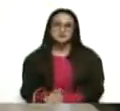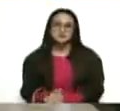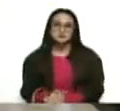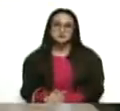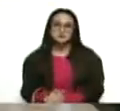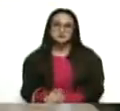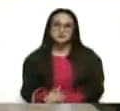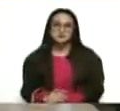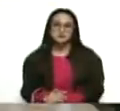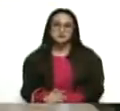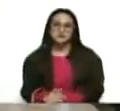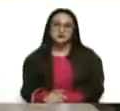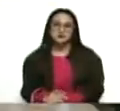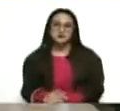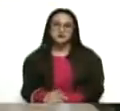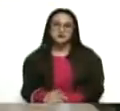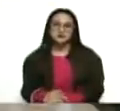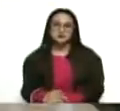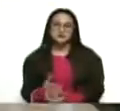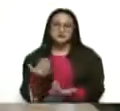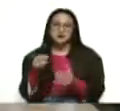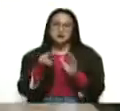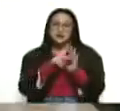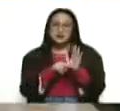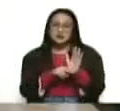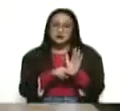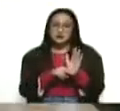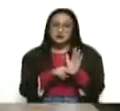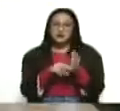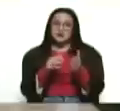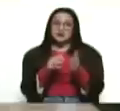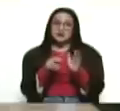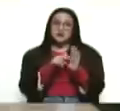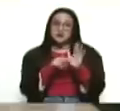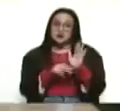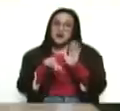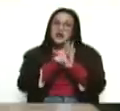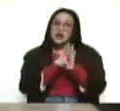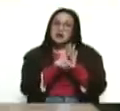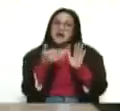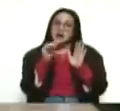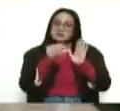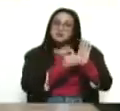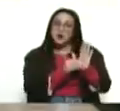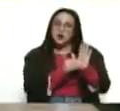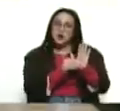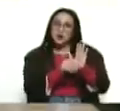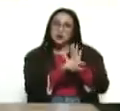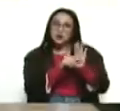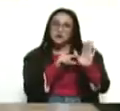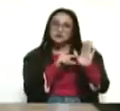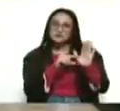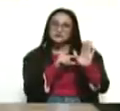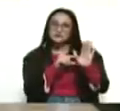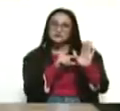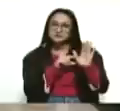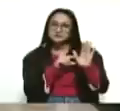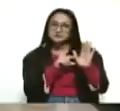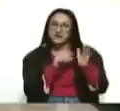Sí, claro, por supuesto. Hay una derogación, hay una disposición transitoria de...